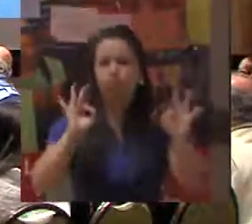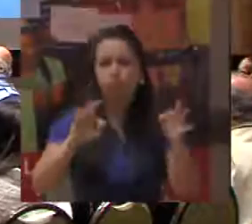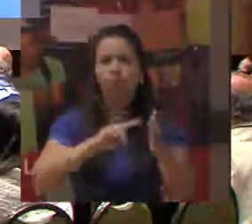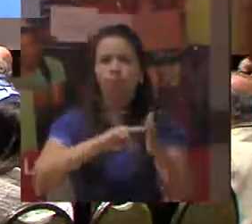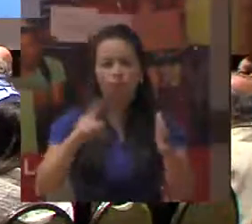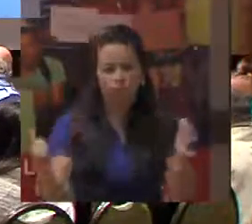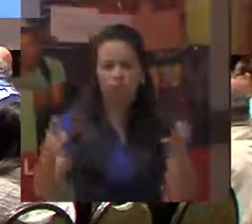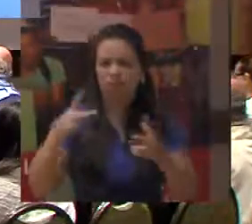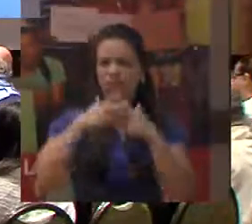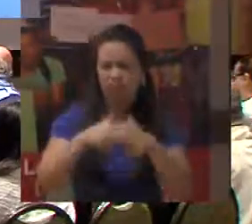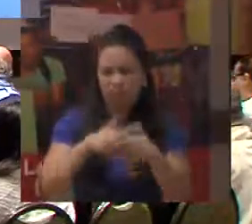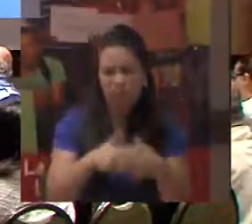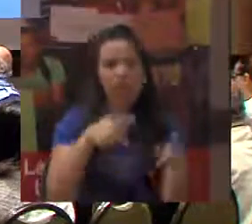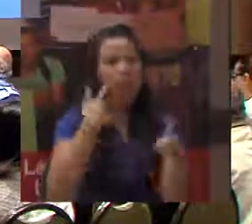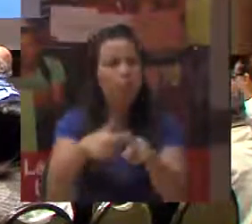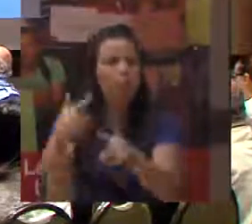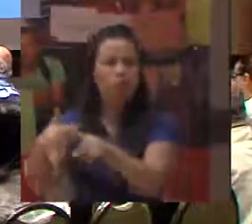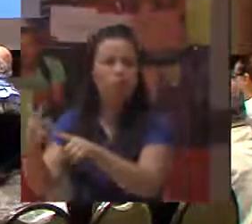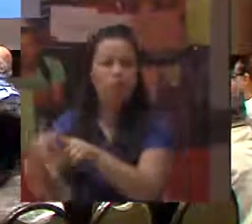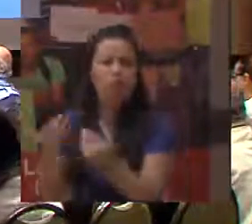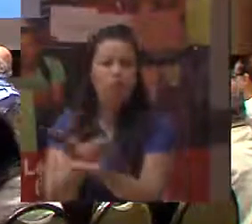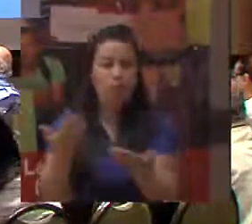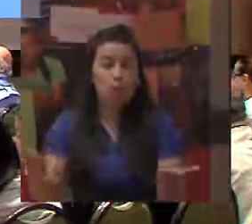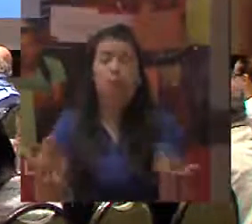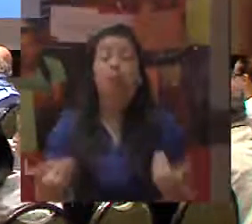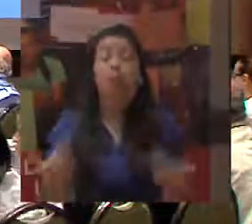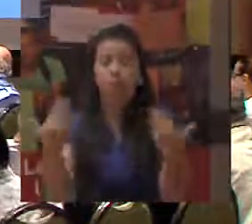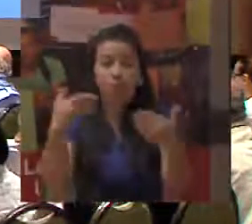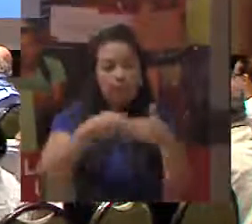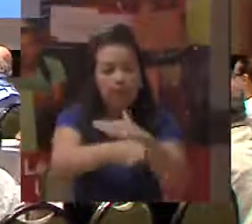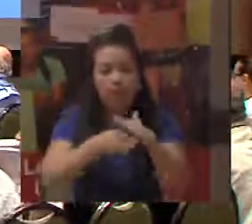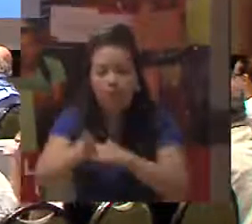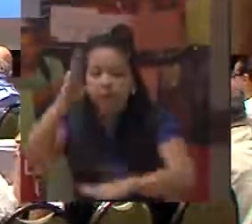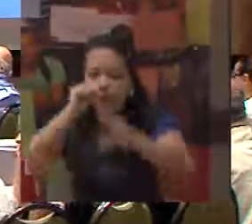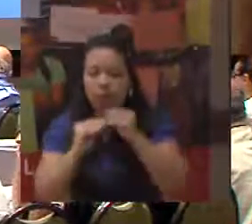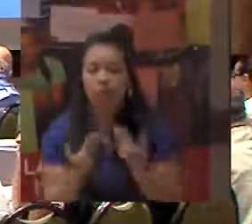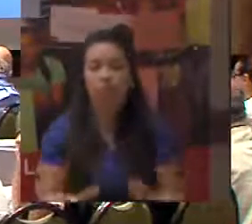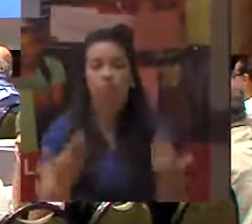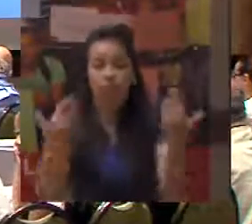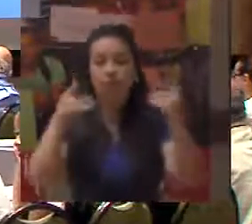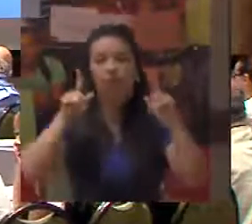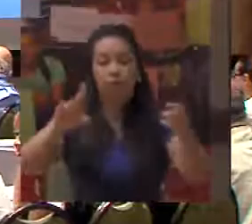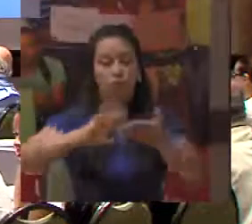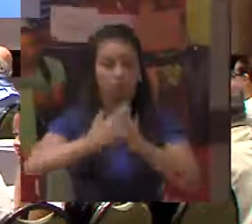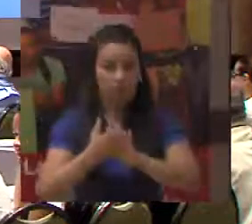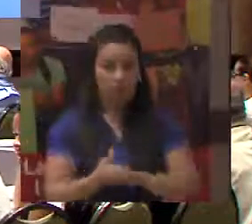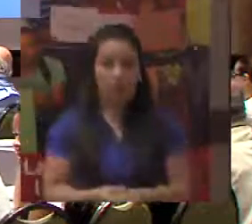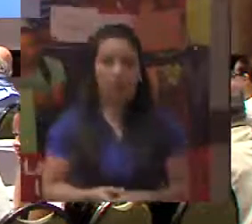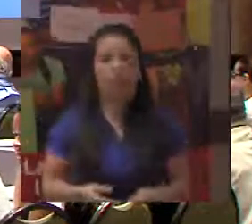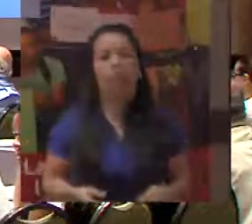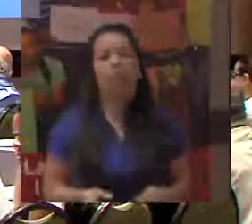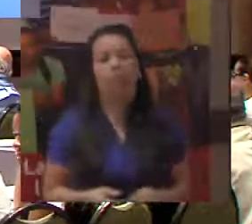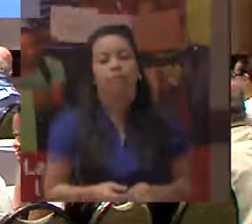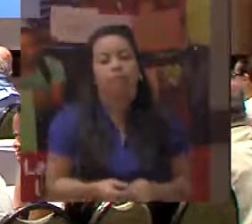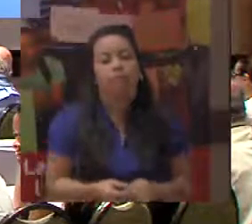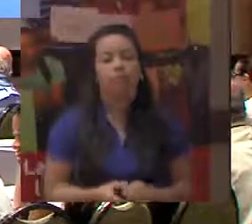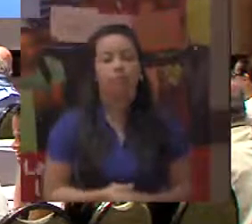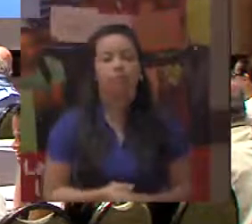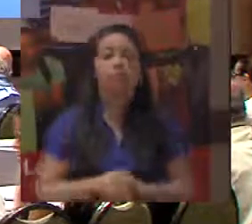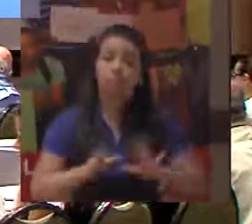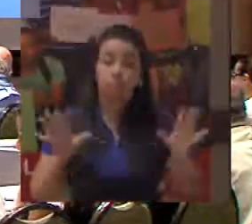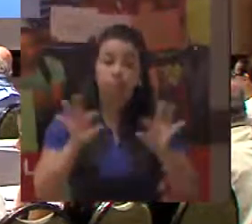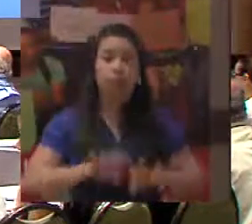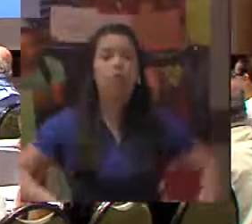tecnología y herramientas que permitan ser más eficientes frente al acceso de los beneficios económicos por parte de la población. Igualmente,